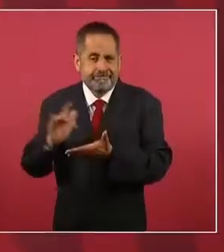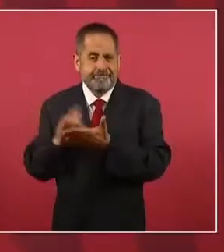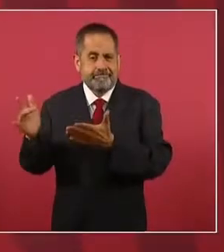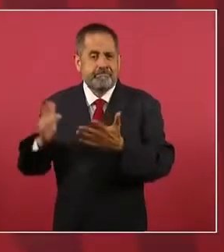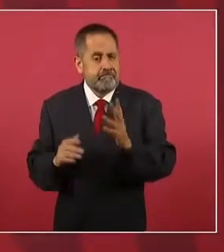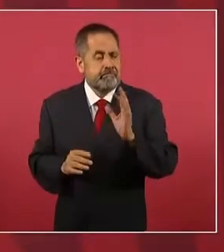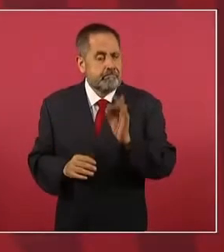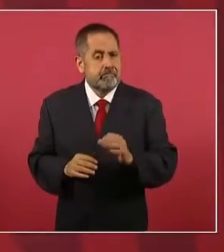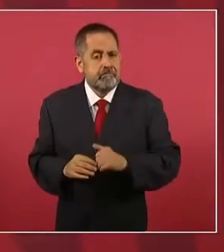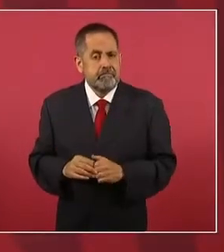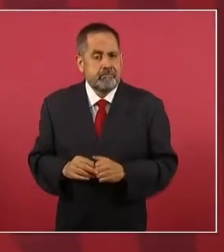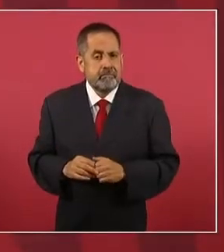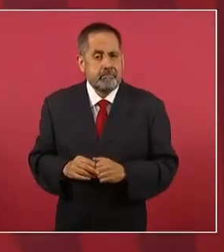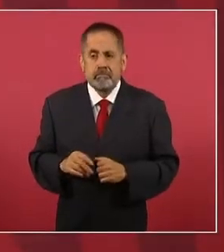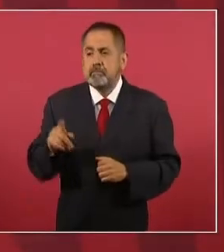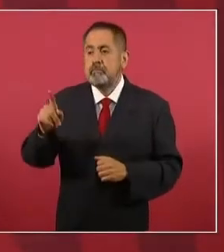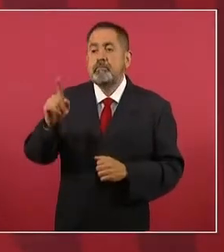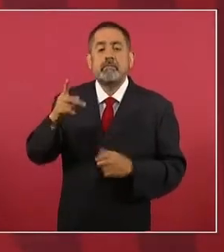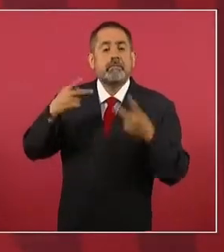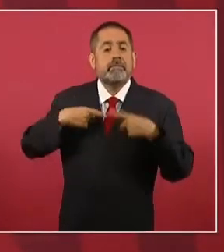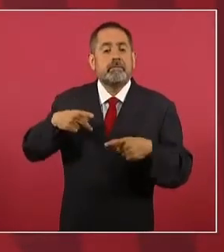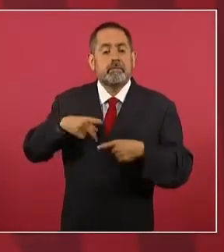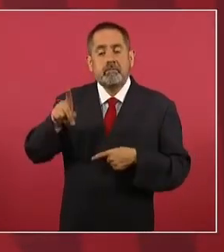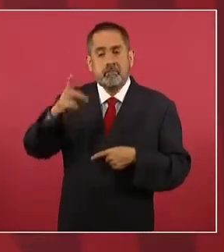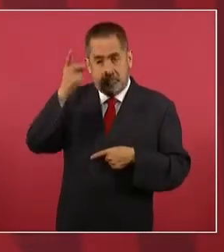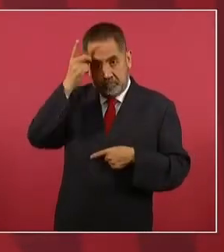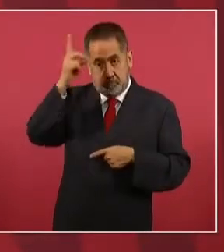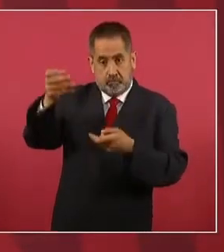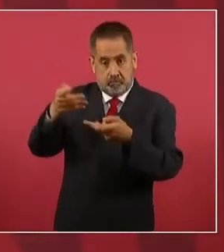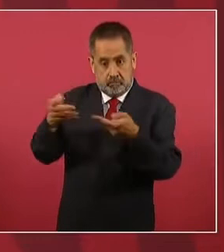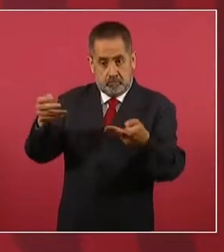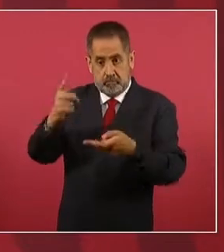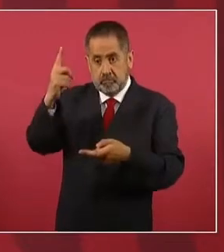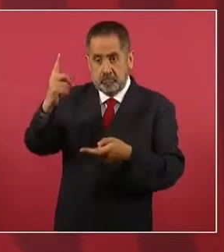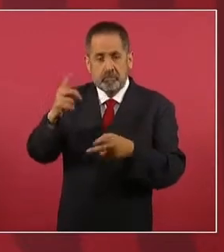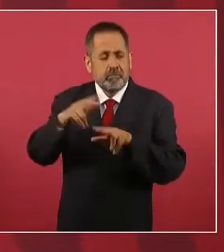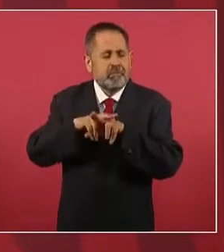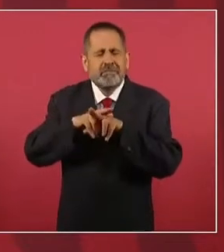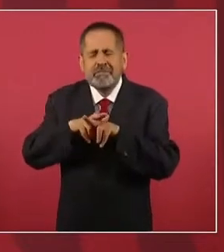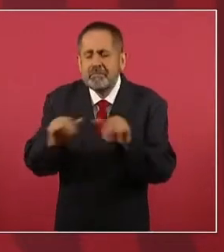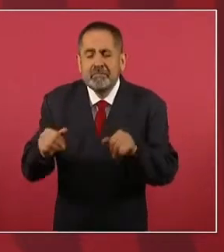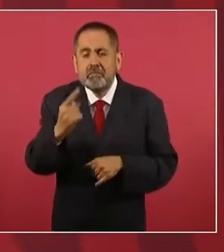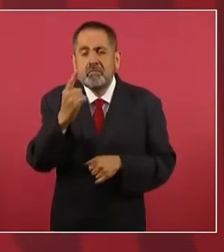Ni un solo propietario, ni un solo ejidatario, ni un solo comunero